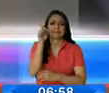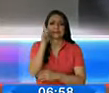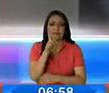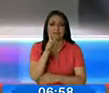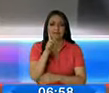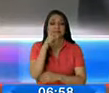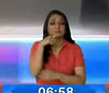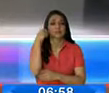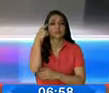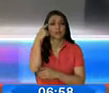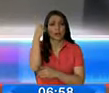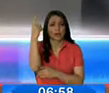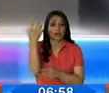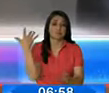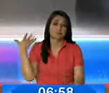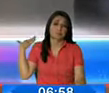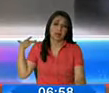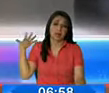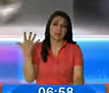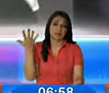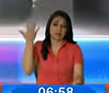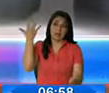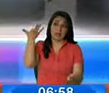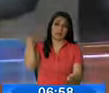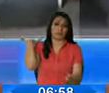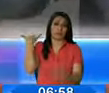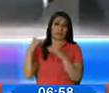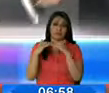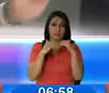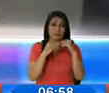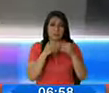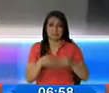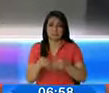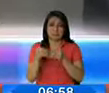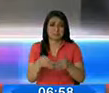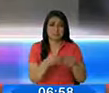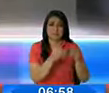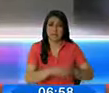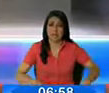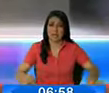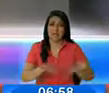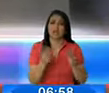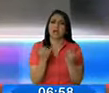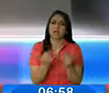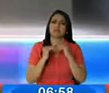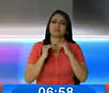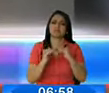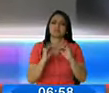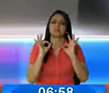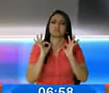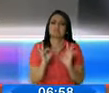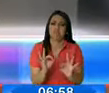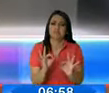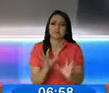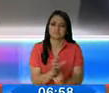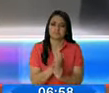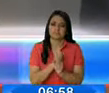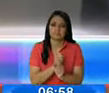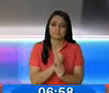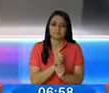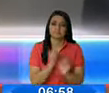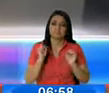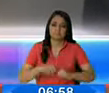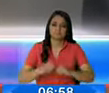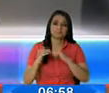Correa, dejando atrás una democracia simplemente representativa y consolidando